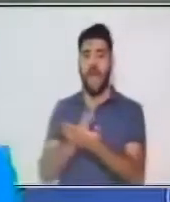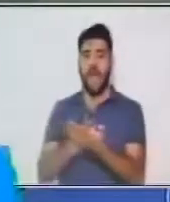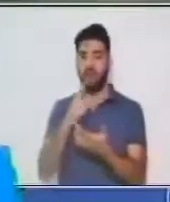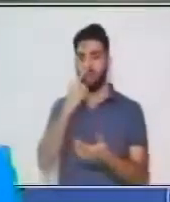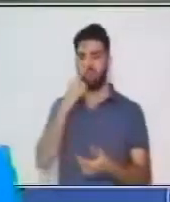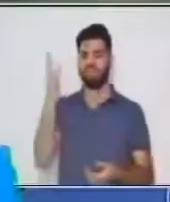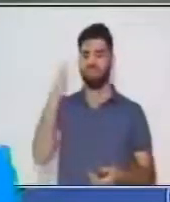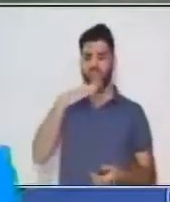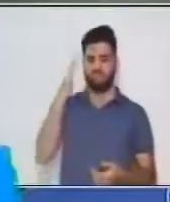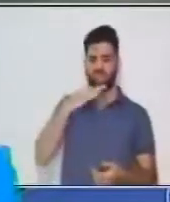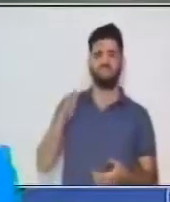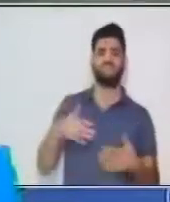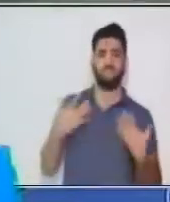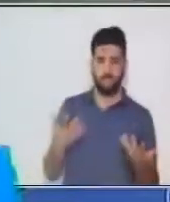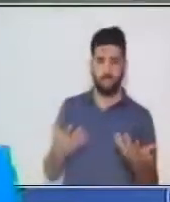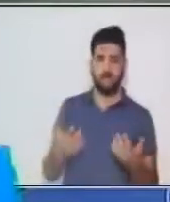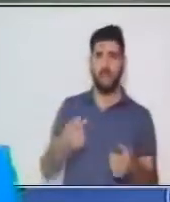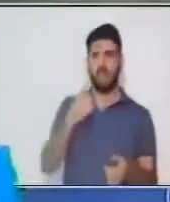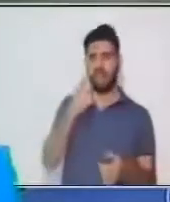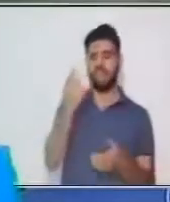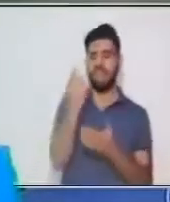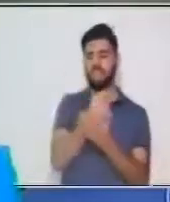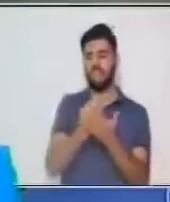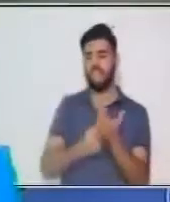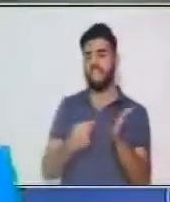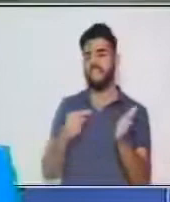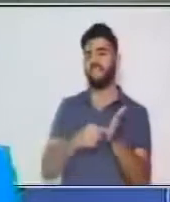apestoso, ¿qué dibujarías?